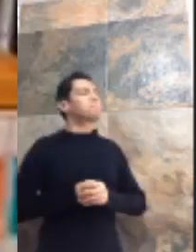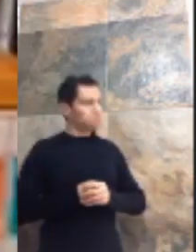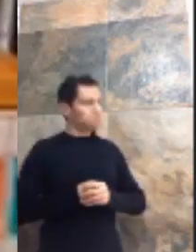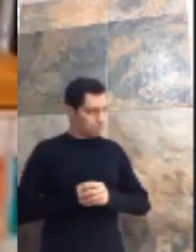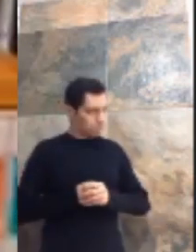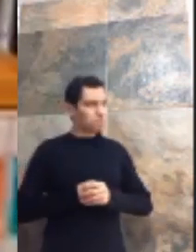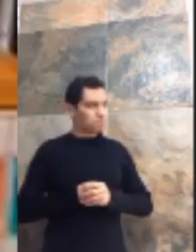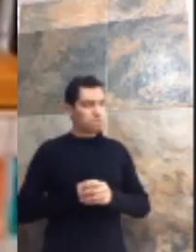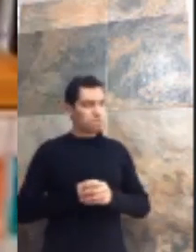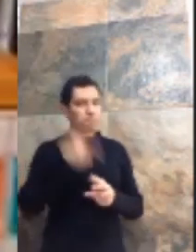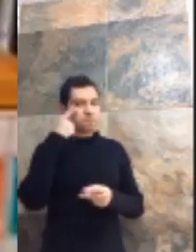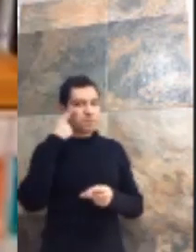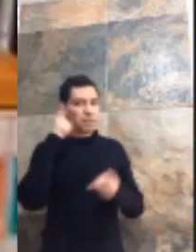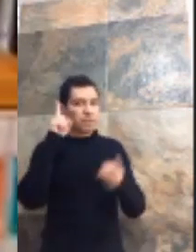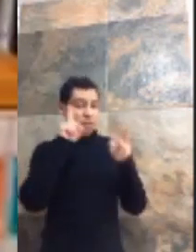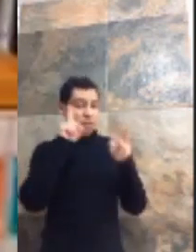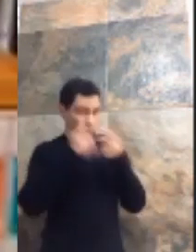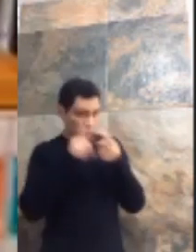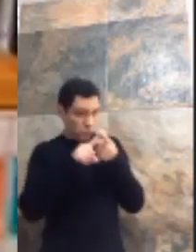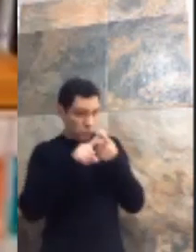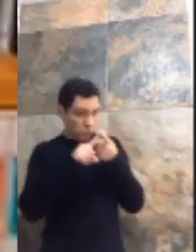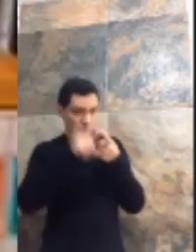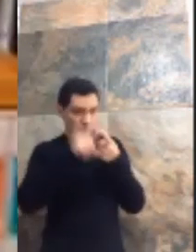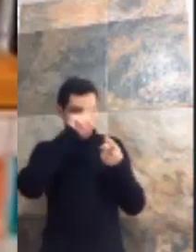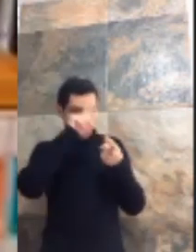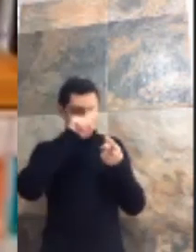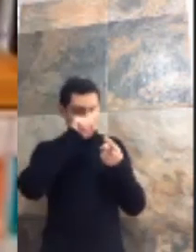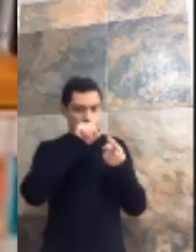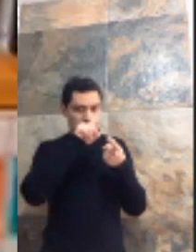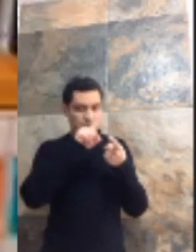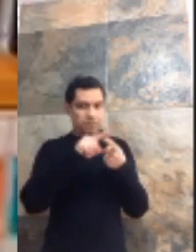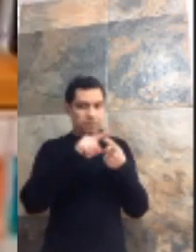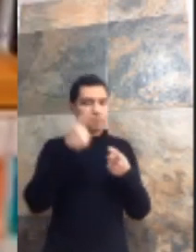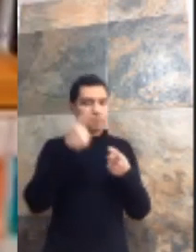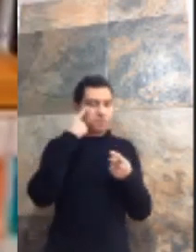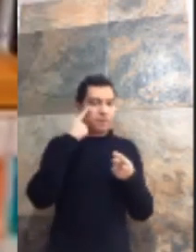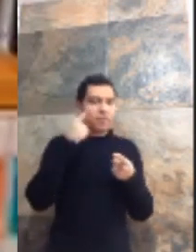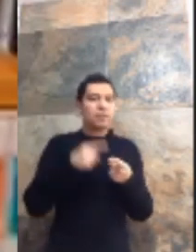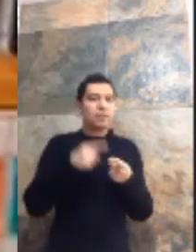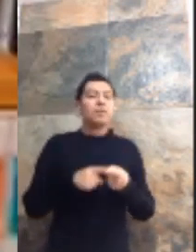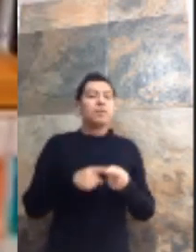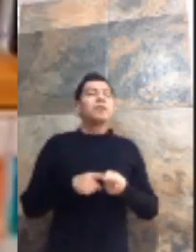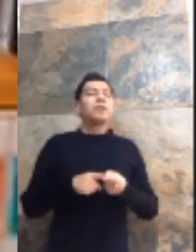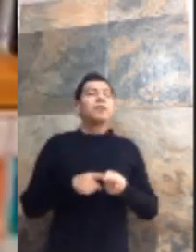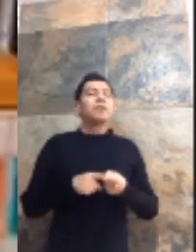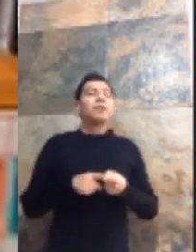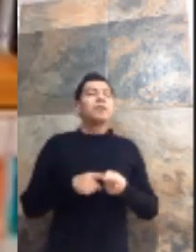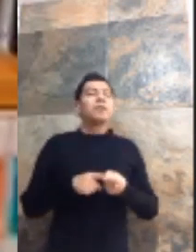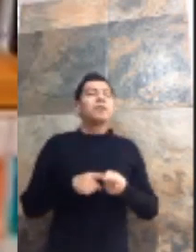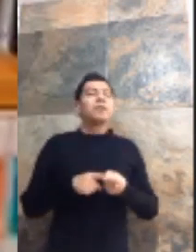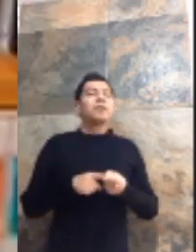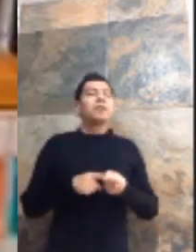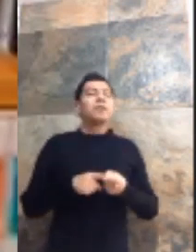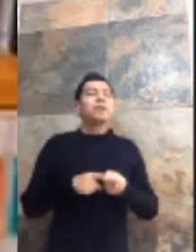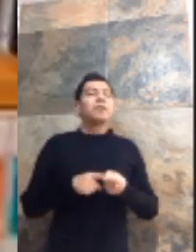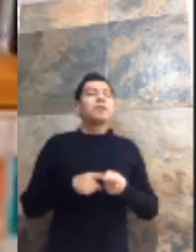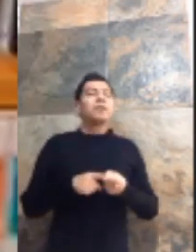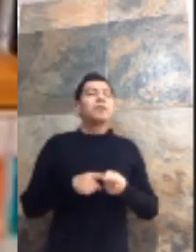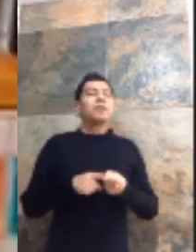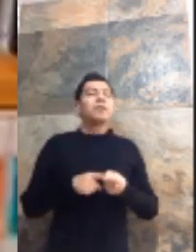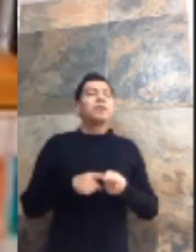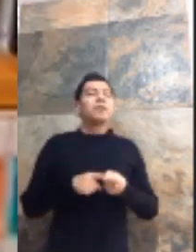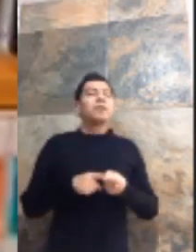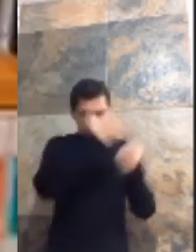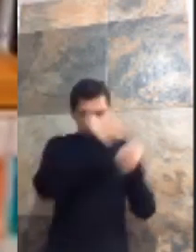primero es quienes tienen acceso a las quejas de naturaleza emocional, a